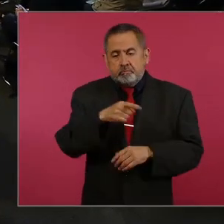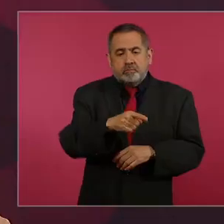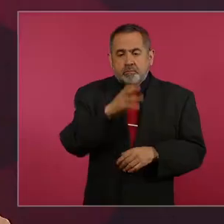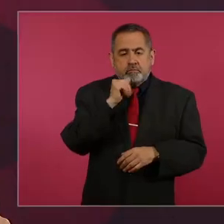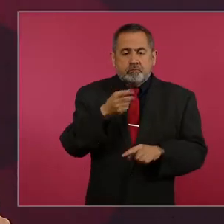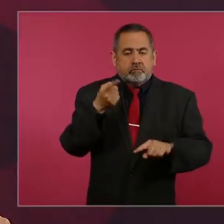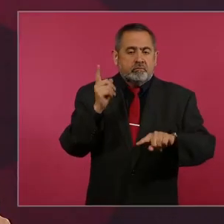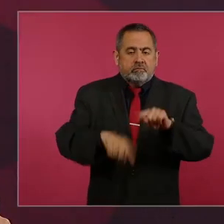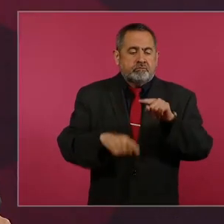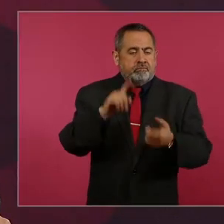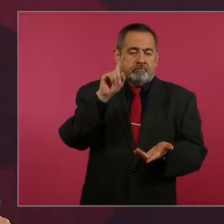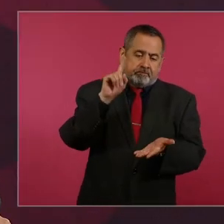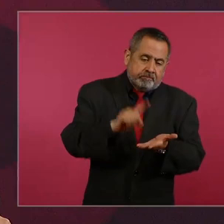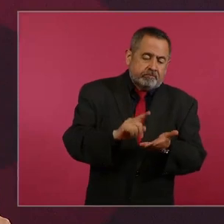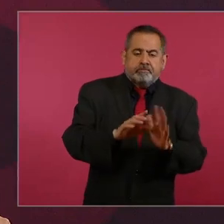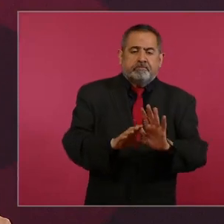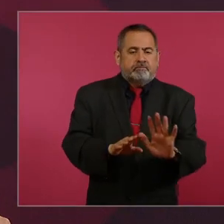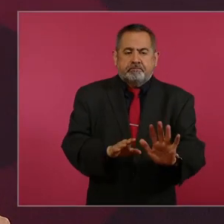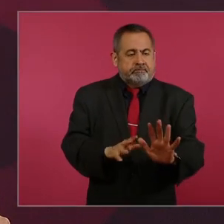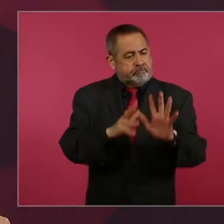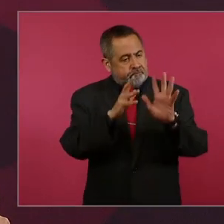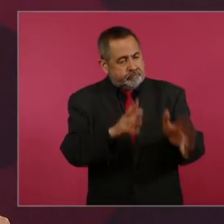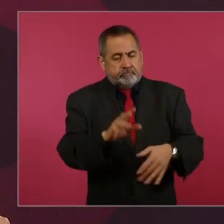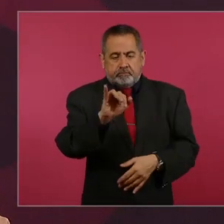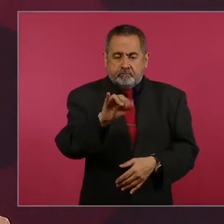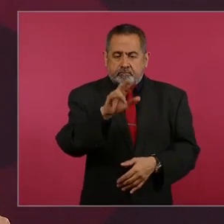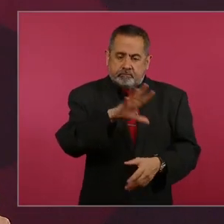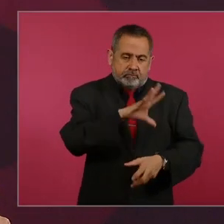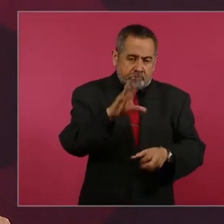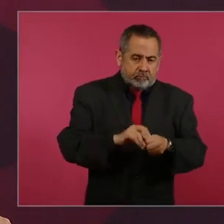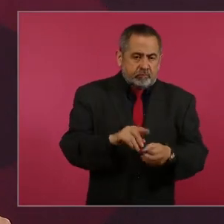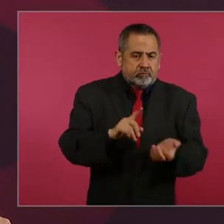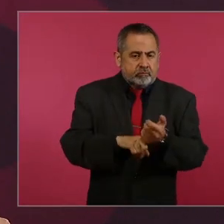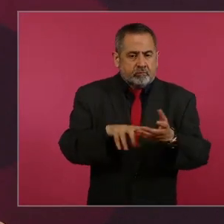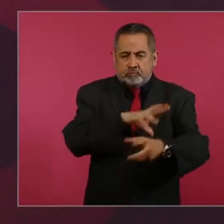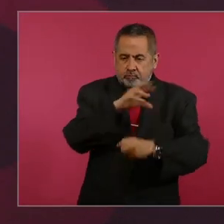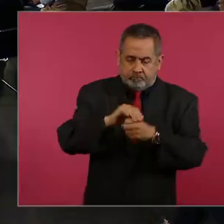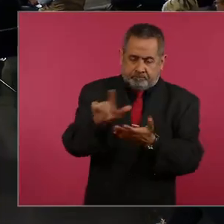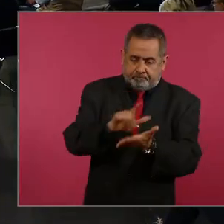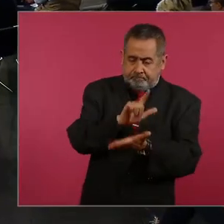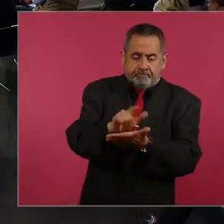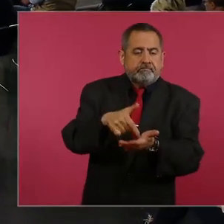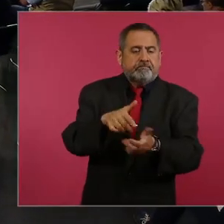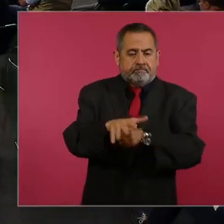podría haber disminuciones. Pero en este caso se planteó en términos de la ley. Gracias.